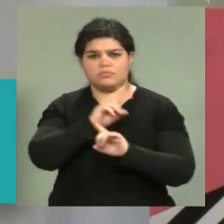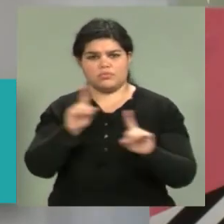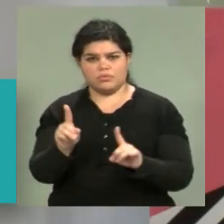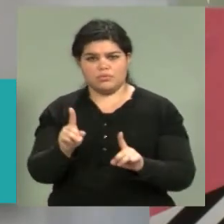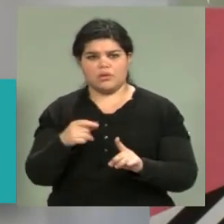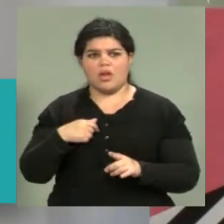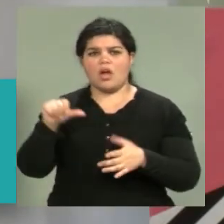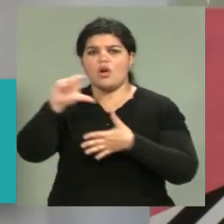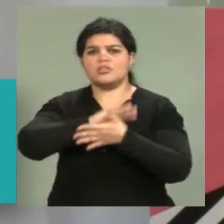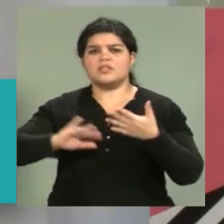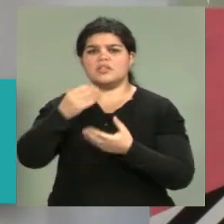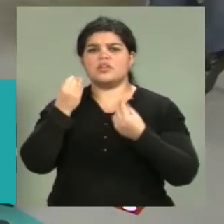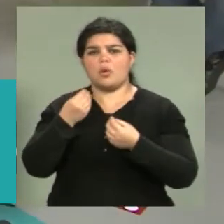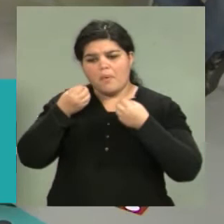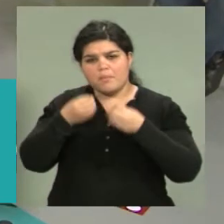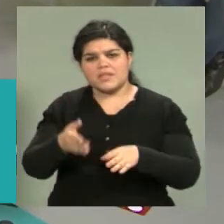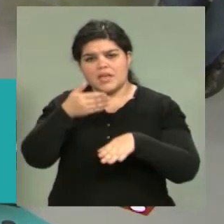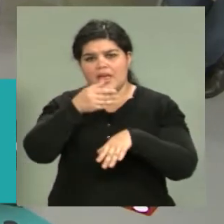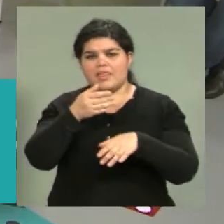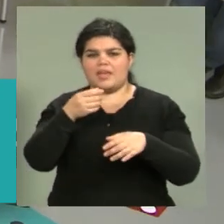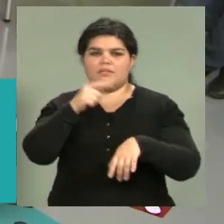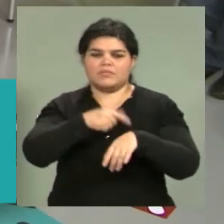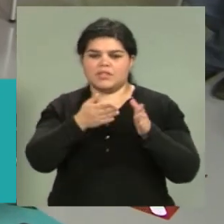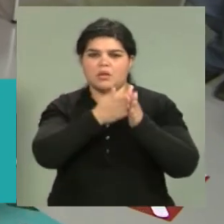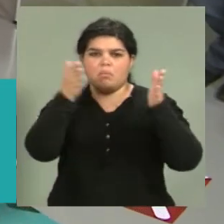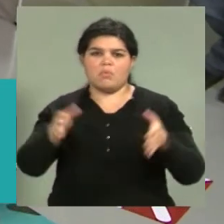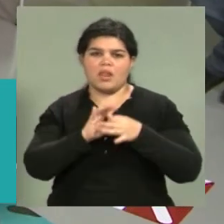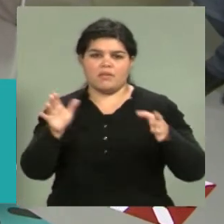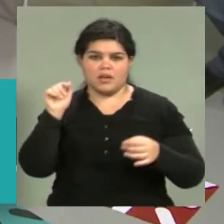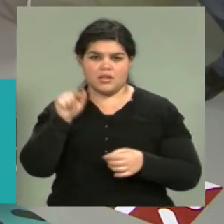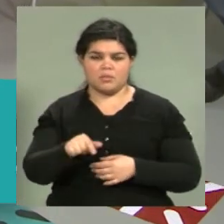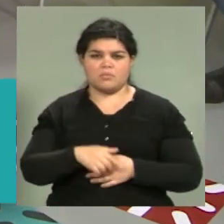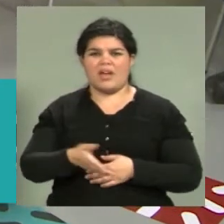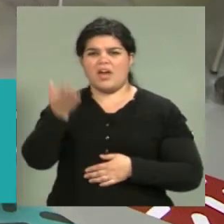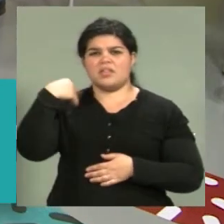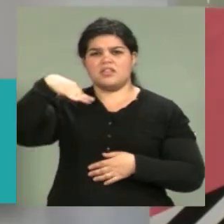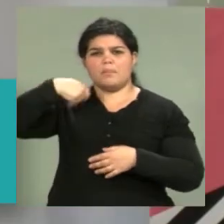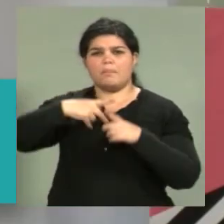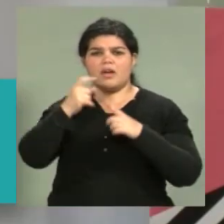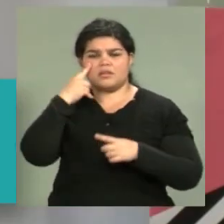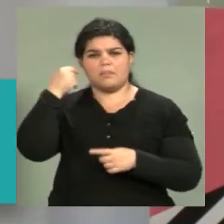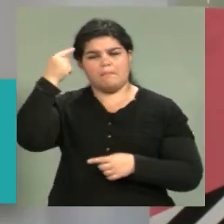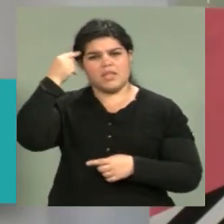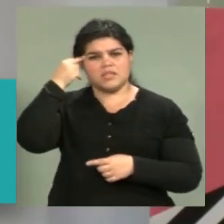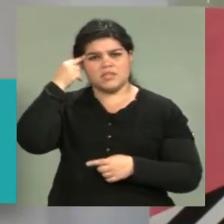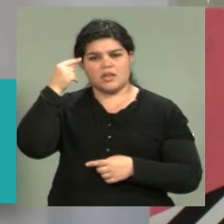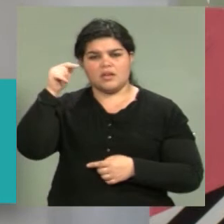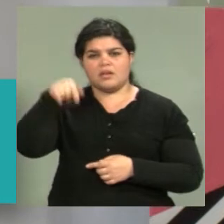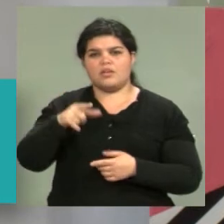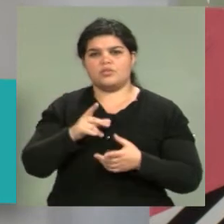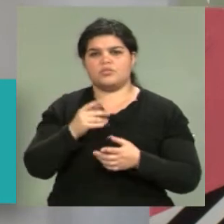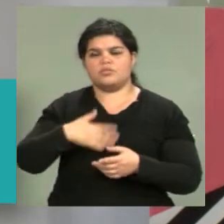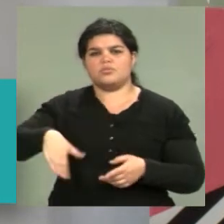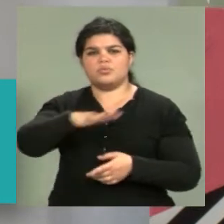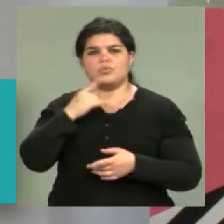del liberalismo. Entonces, y que de hecho Marx decía que era un invento del capital, la libertad individual, que no sé si el compañero